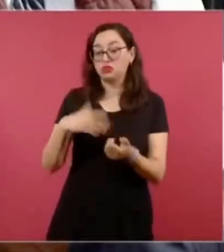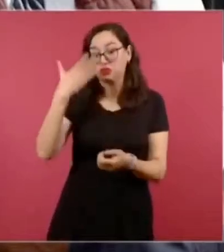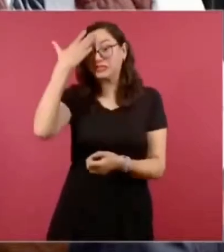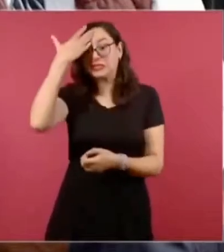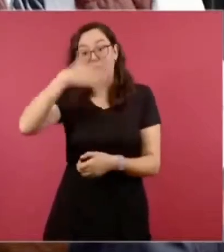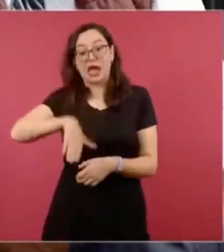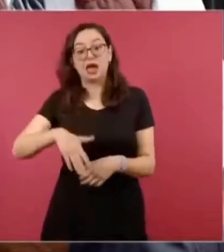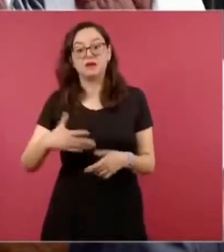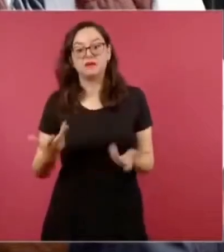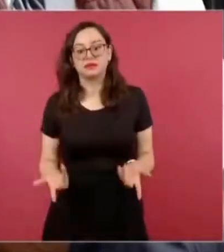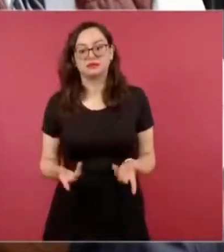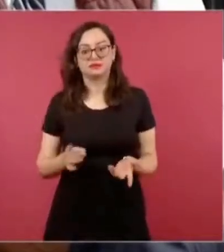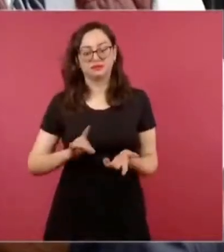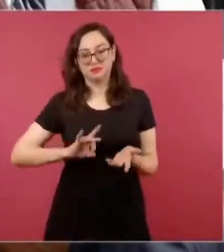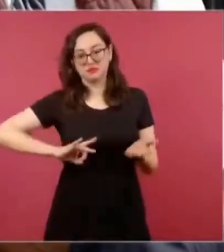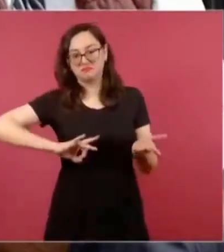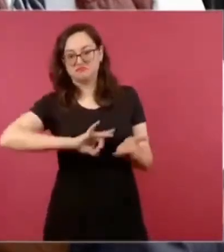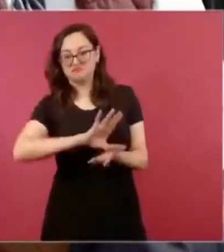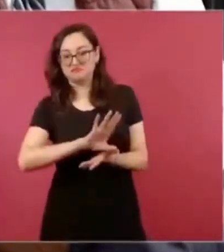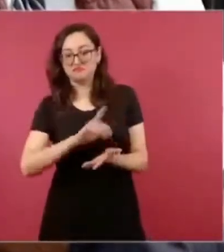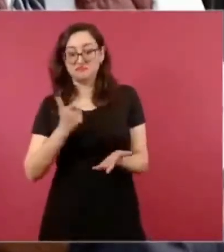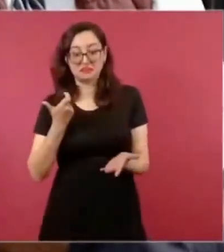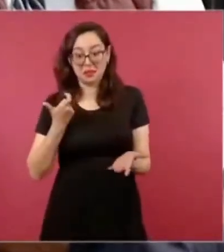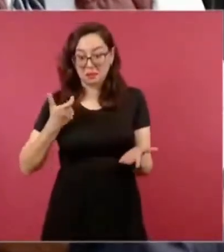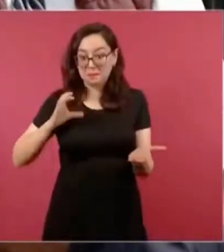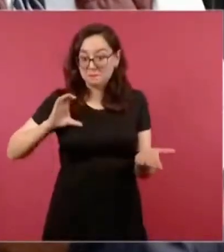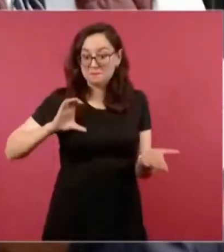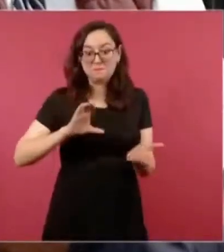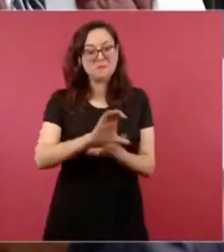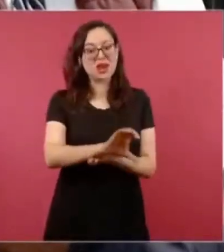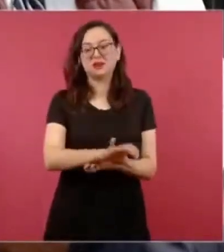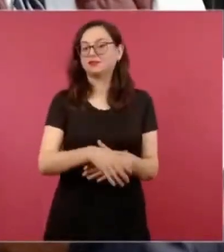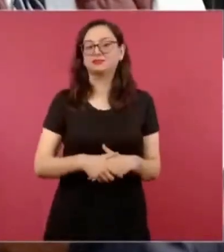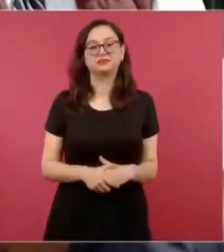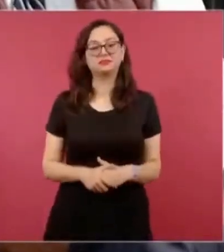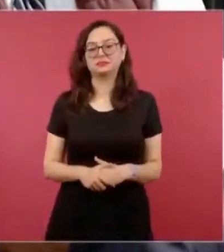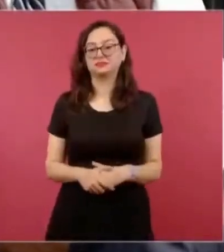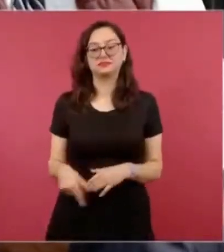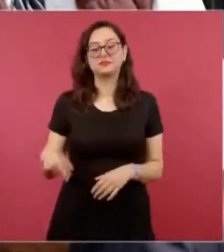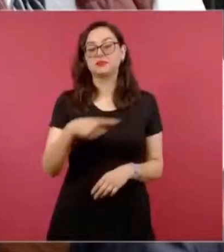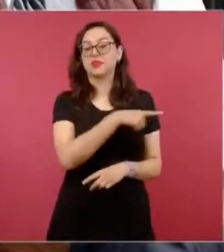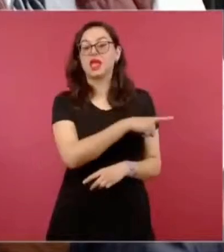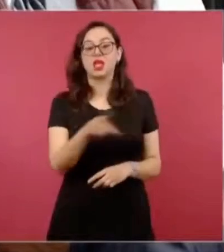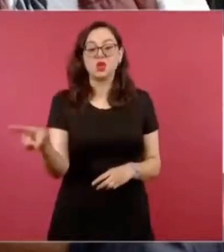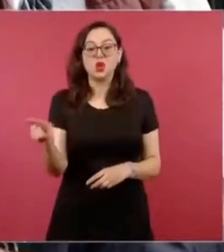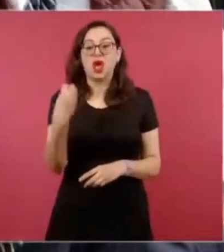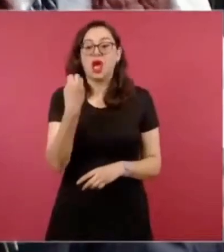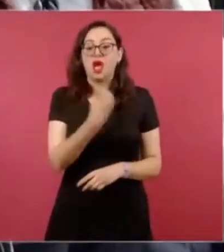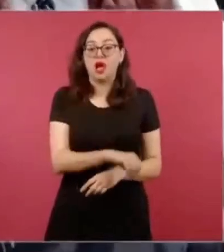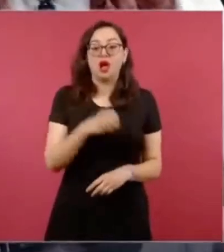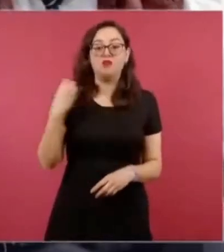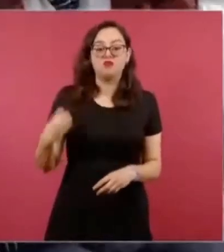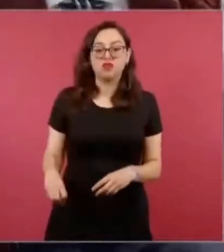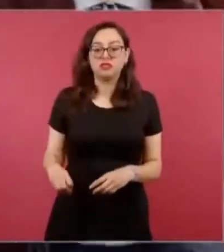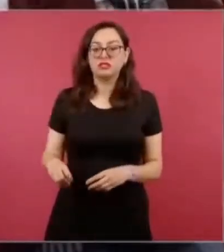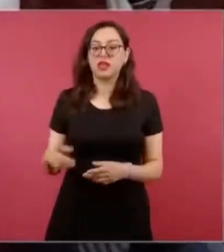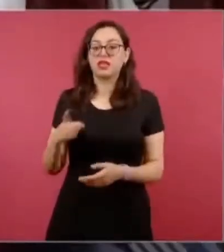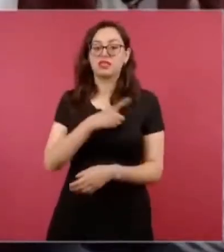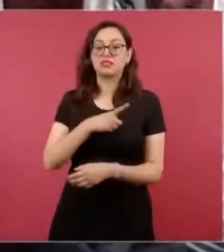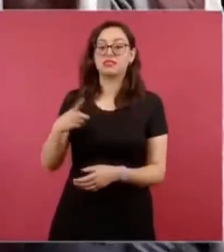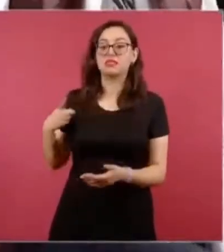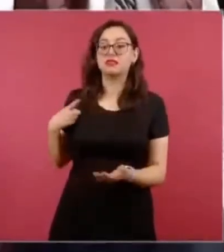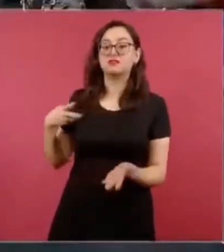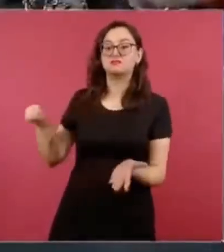están ocurriendo estas liquidaciones. Le están obligando a los trabajadores de Proceso a recibir